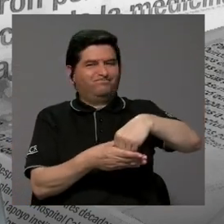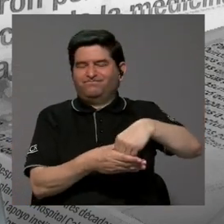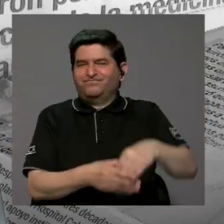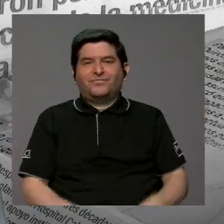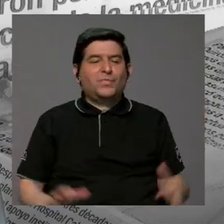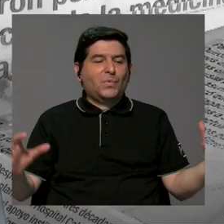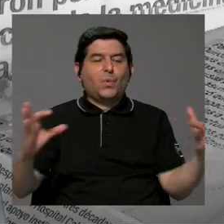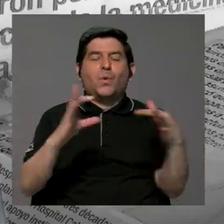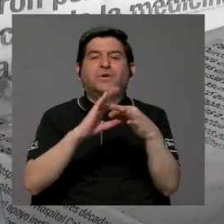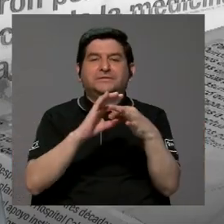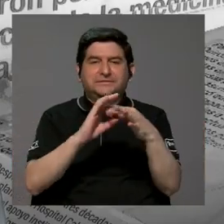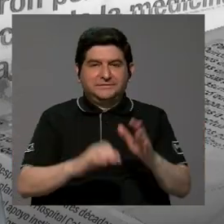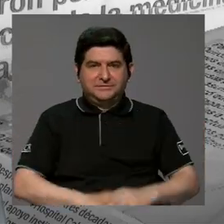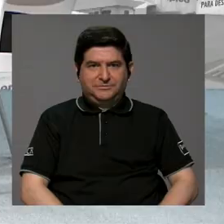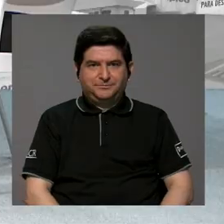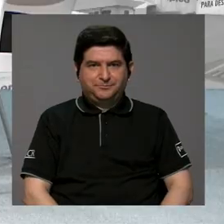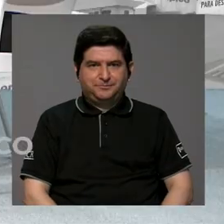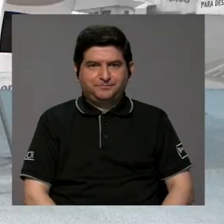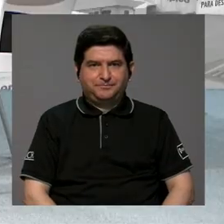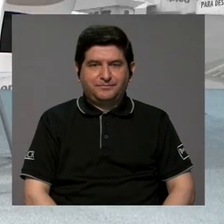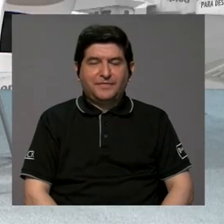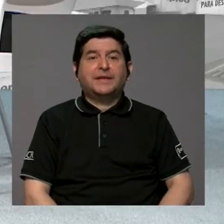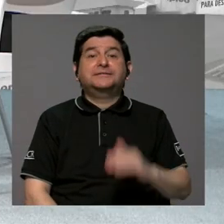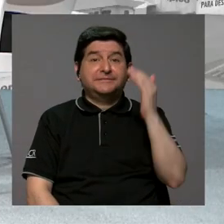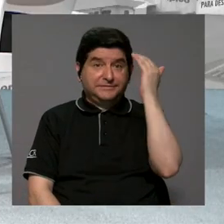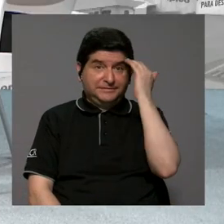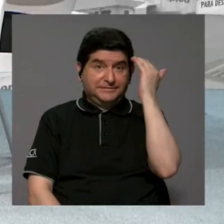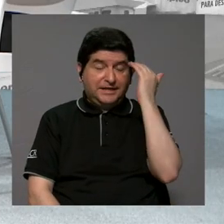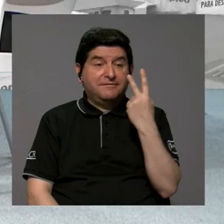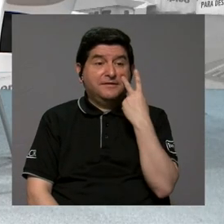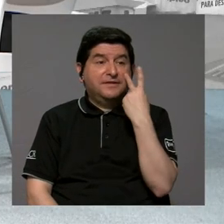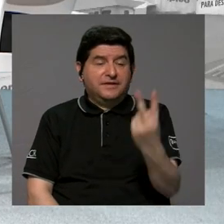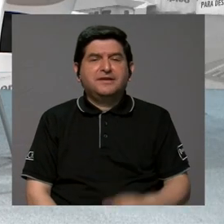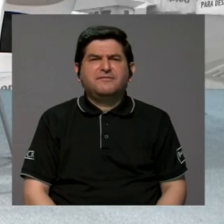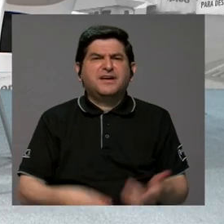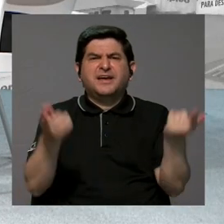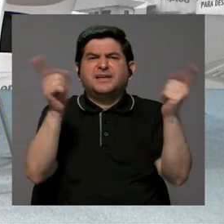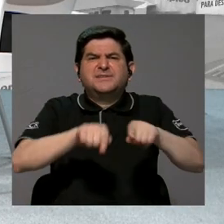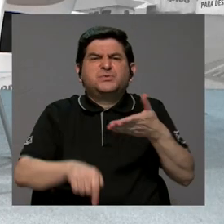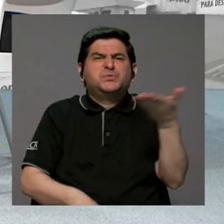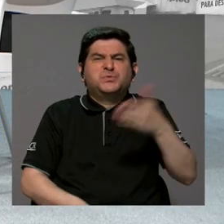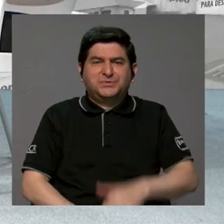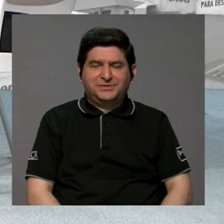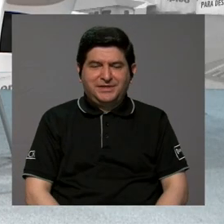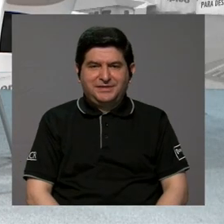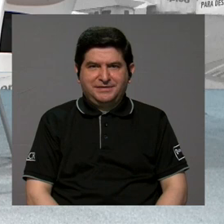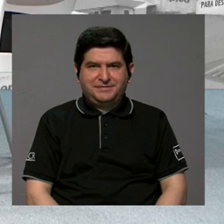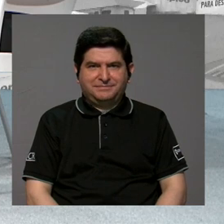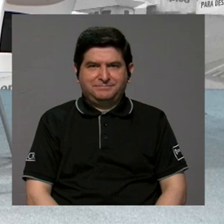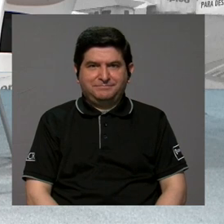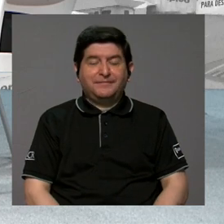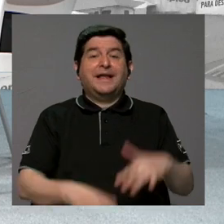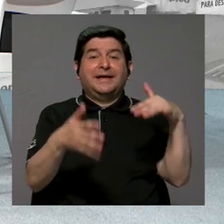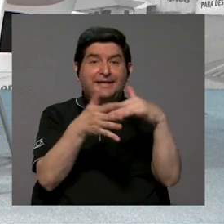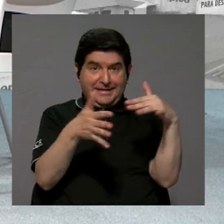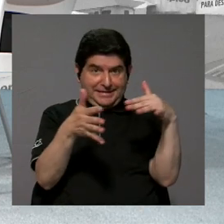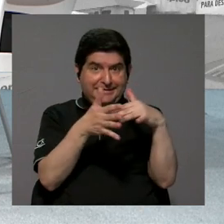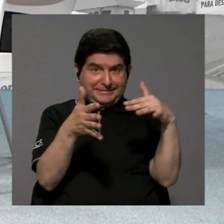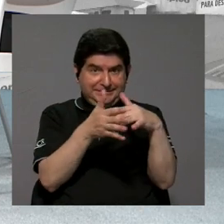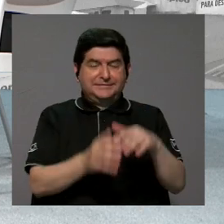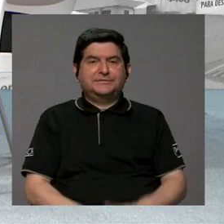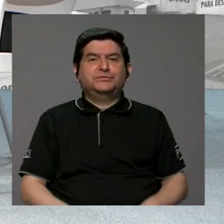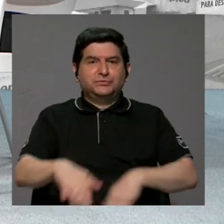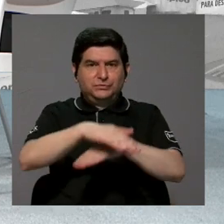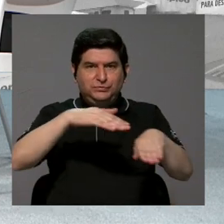la coordinación, ¿verdad?, para conocer, para ver qué es lo que está pasando, ¿verdad? Incluso en el estudio sobre el